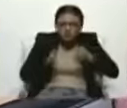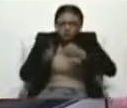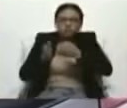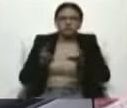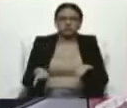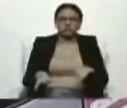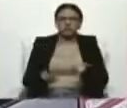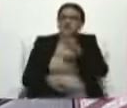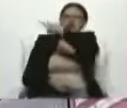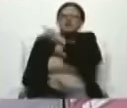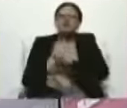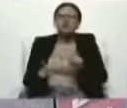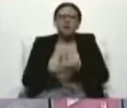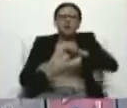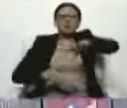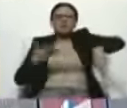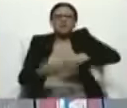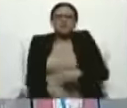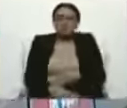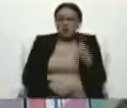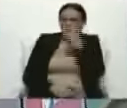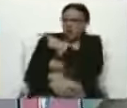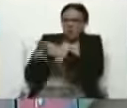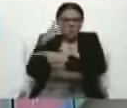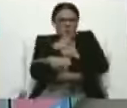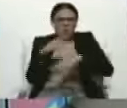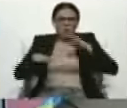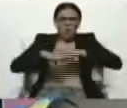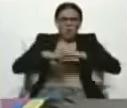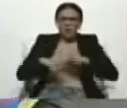Ellos no, ellos cada quien no se pueden ver porque se odian.